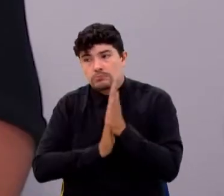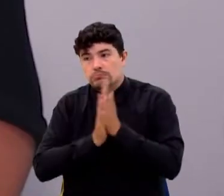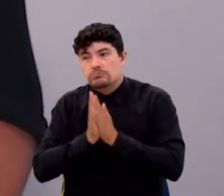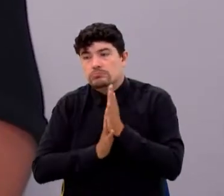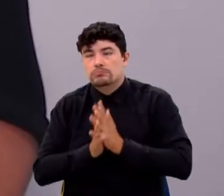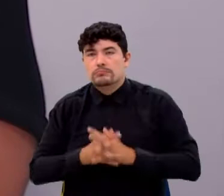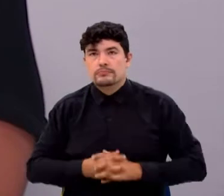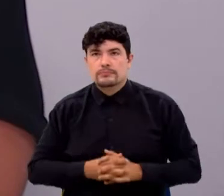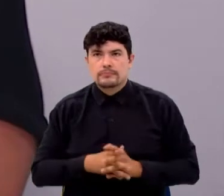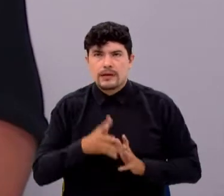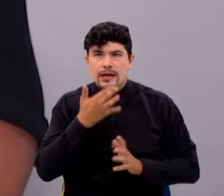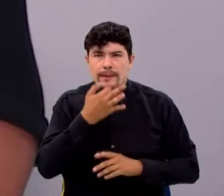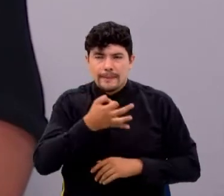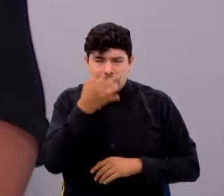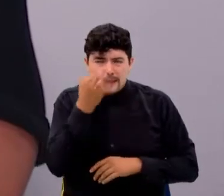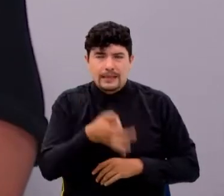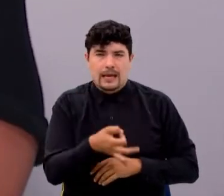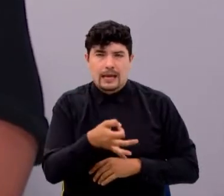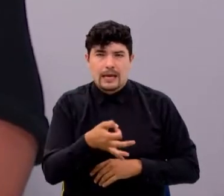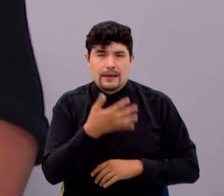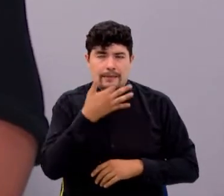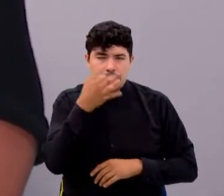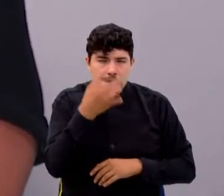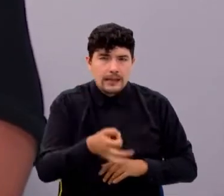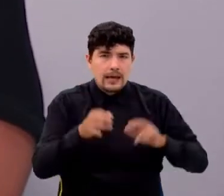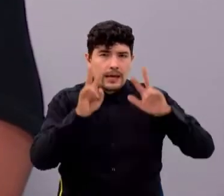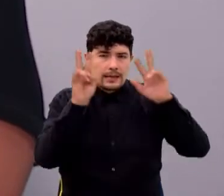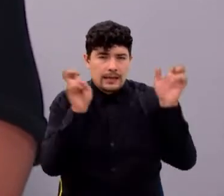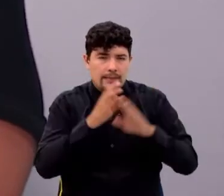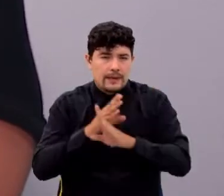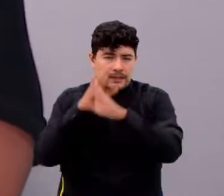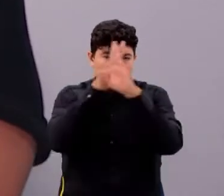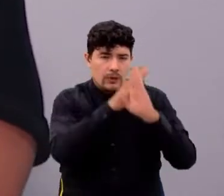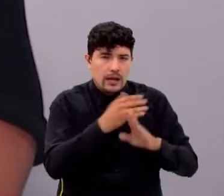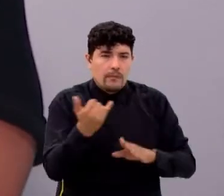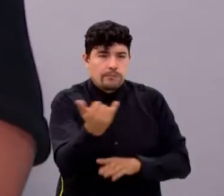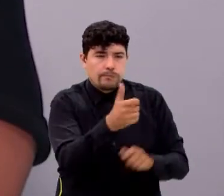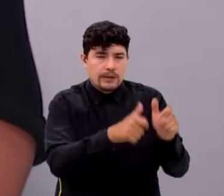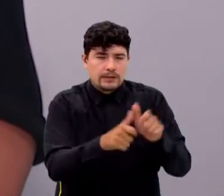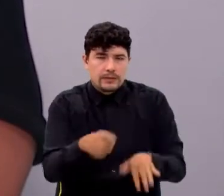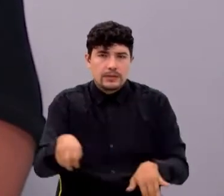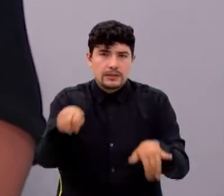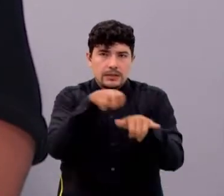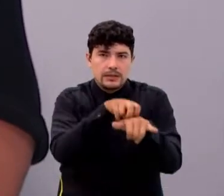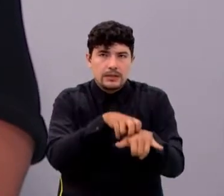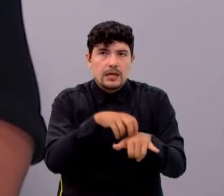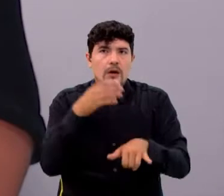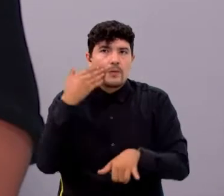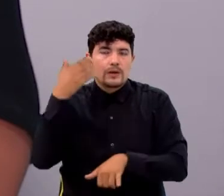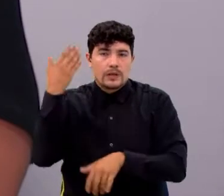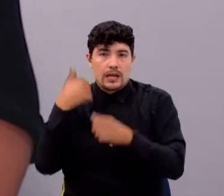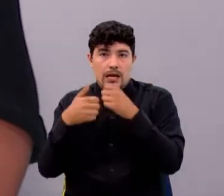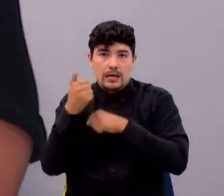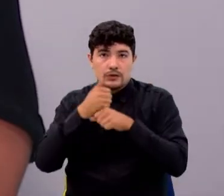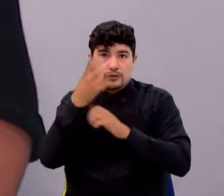verdad no están garantizadas el tema de seguridad para el pasajero. Nosotros hemos sido operadores de turismo desde el